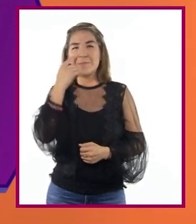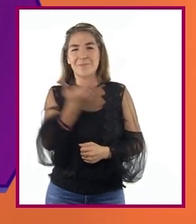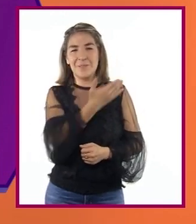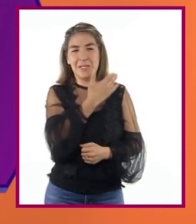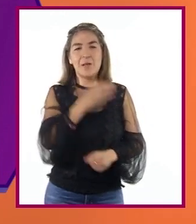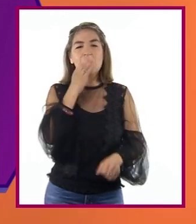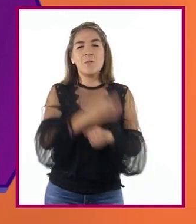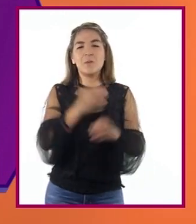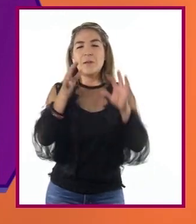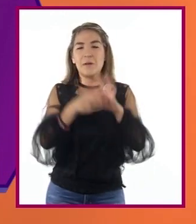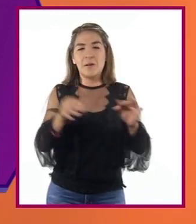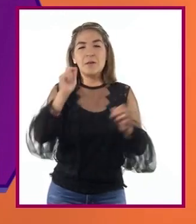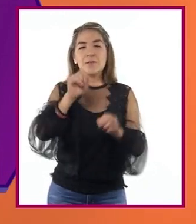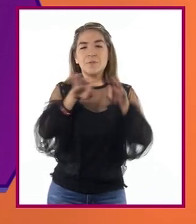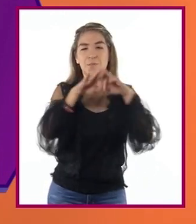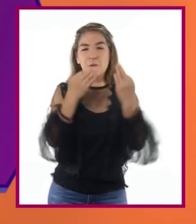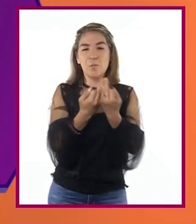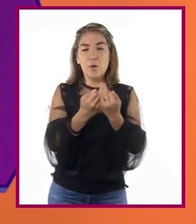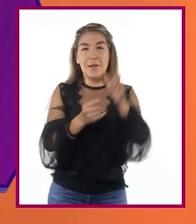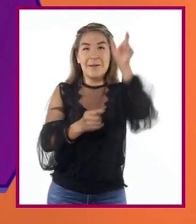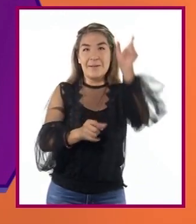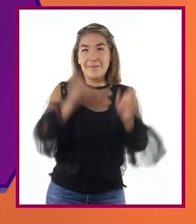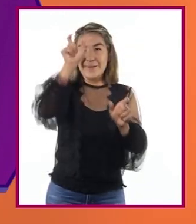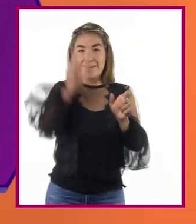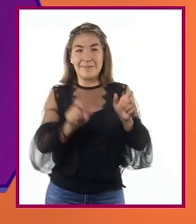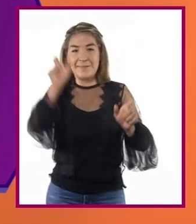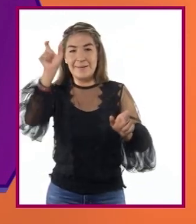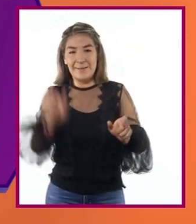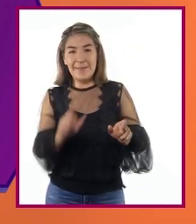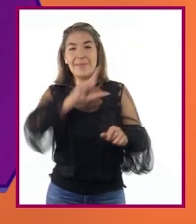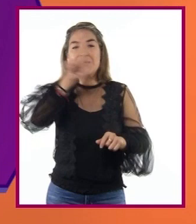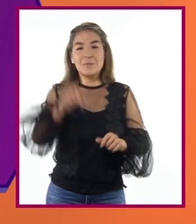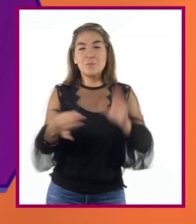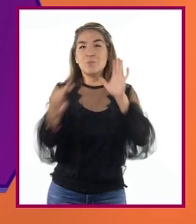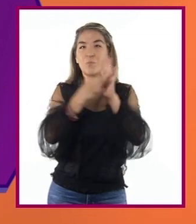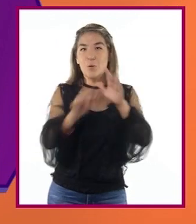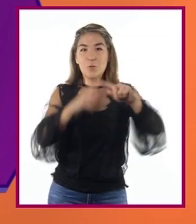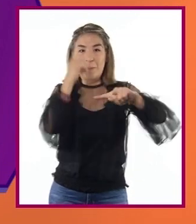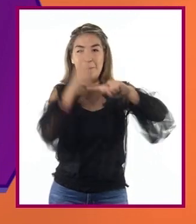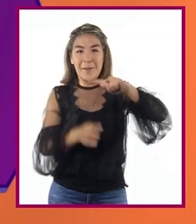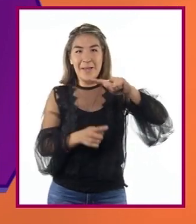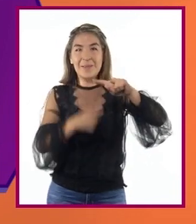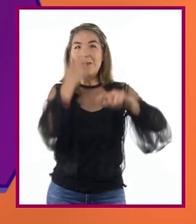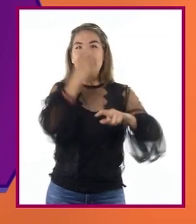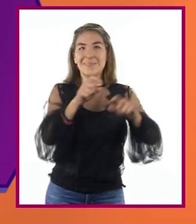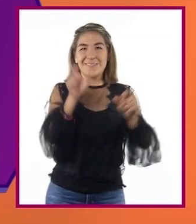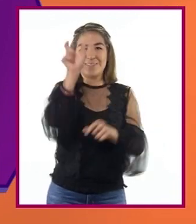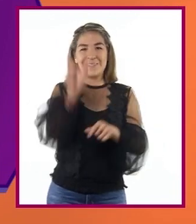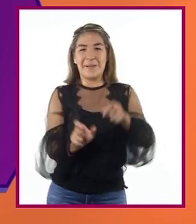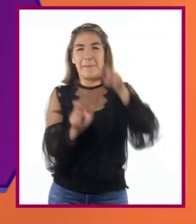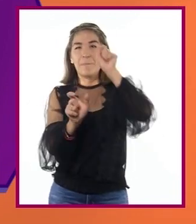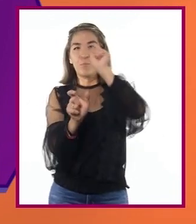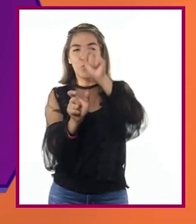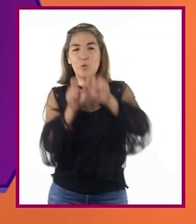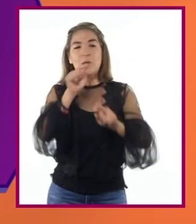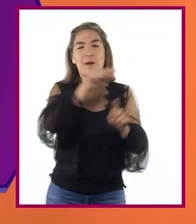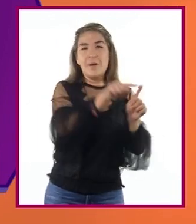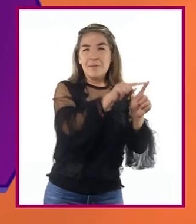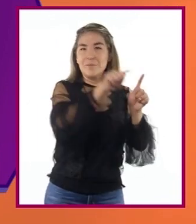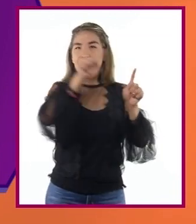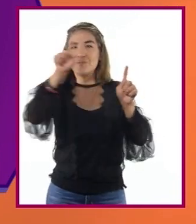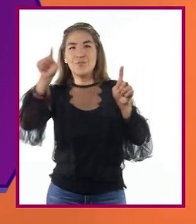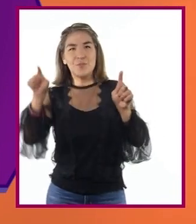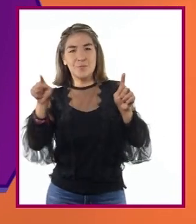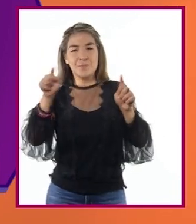de mencionar, se forma uniendo el punto medio de la parte superior de las barras de un histograma